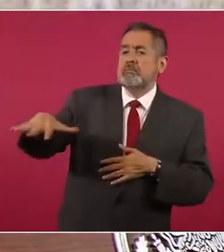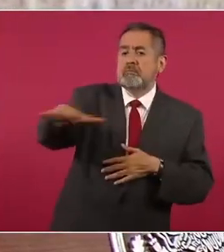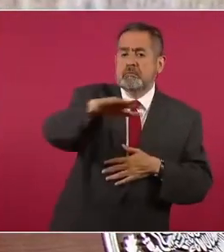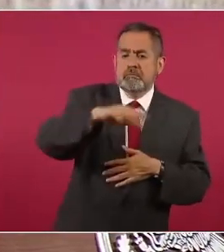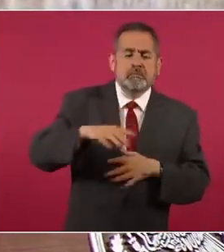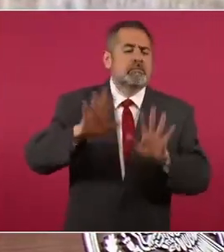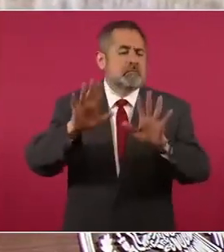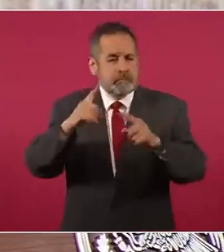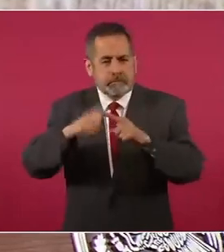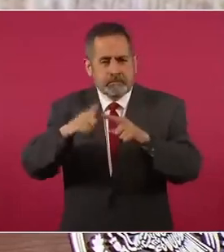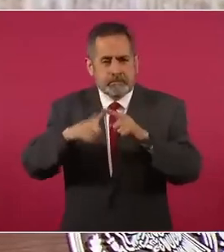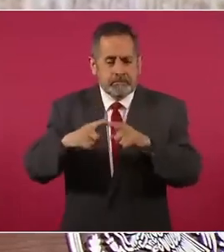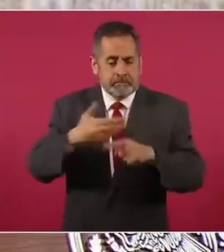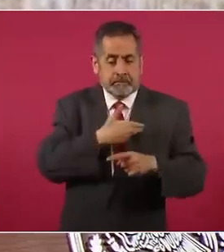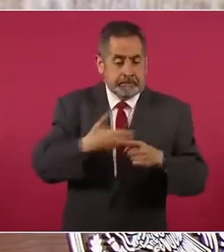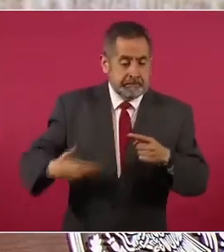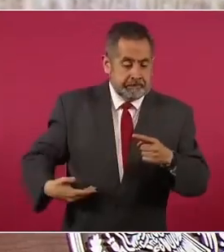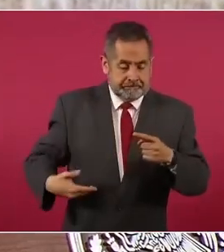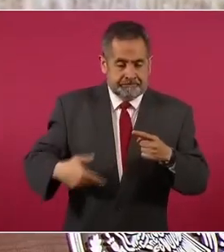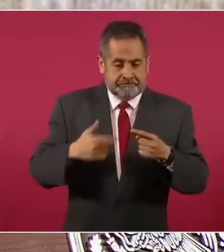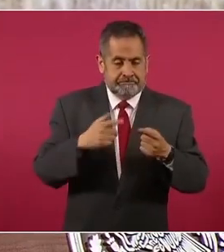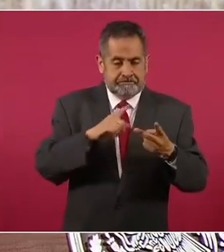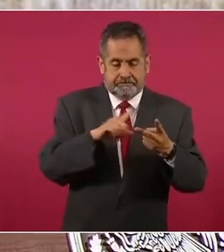candidatos? El Poder Legislativo,